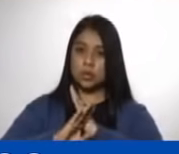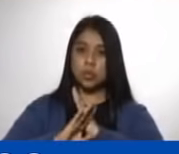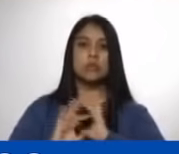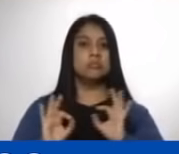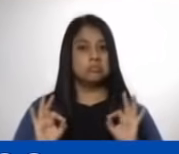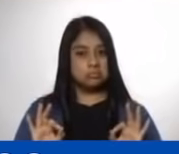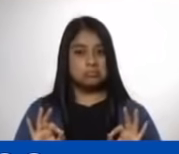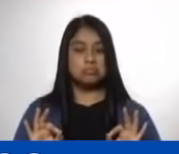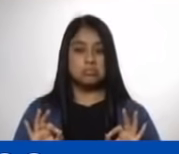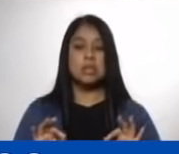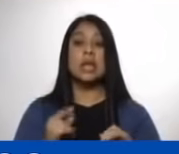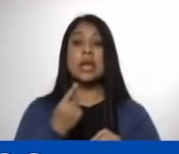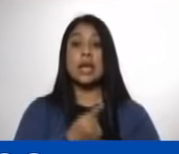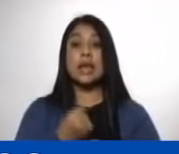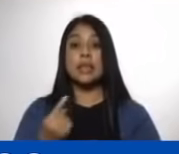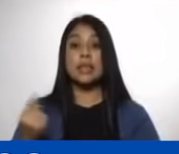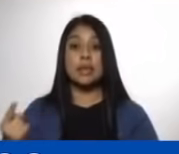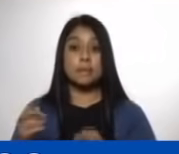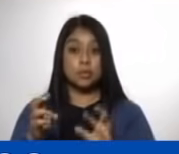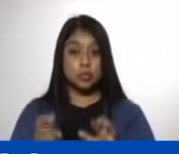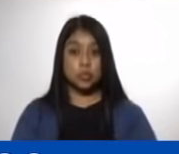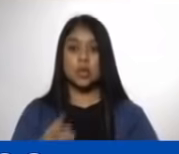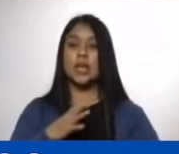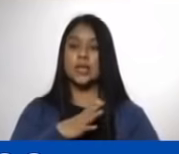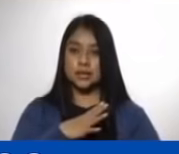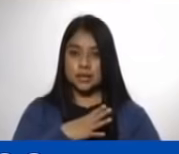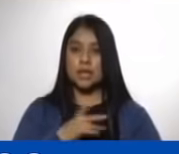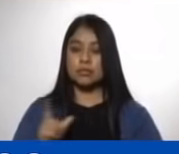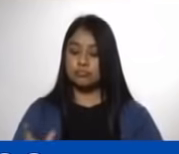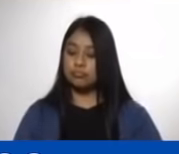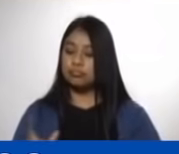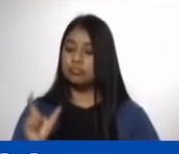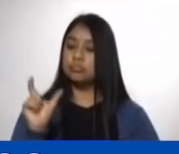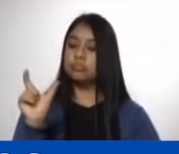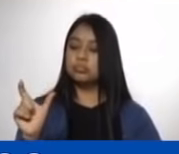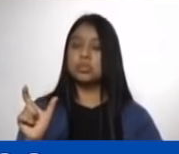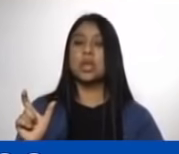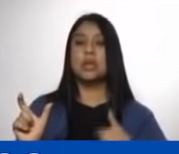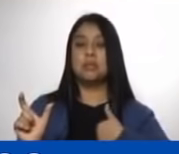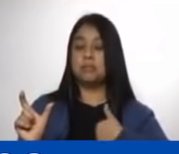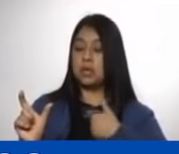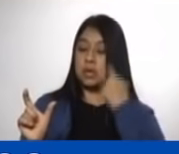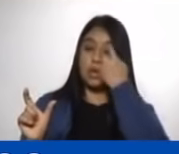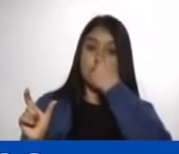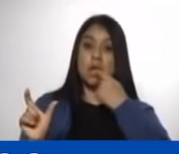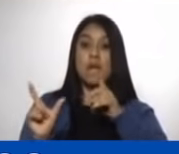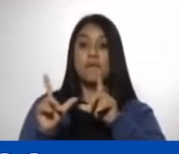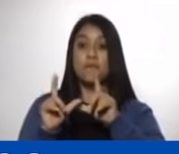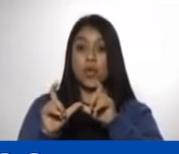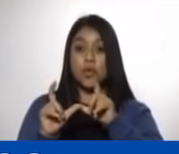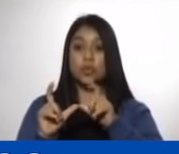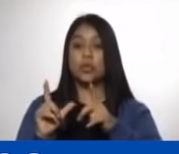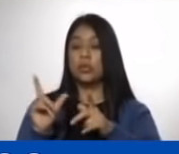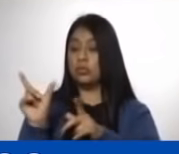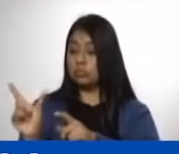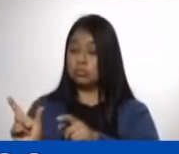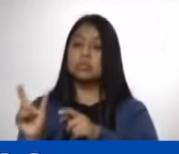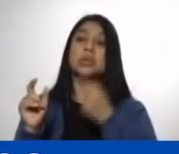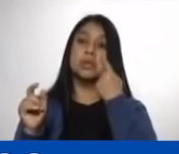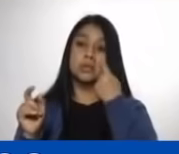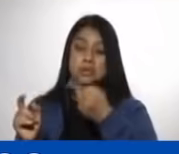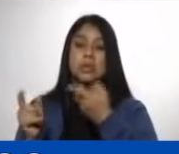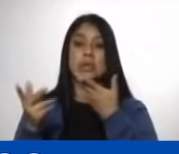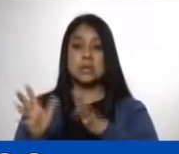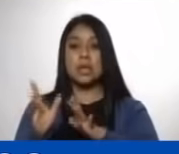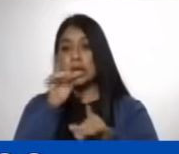donde cada persona tiene que pasar con su documento de identificación, un documento de viaje, y por las